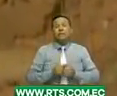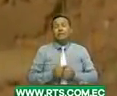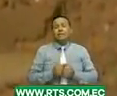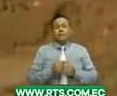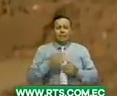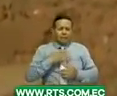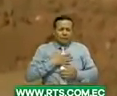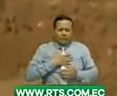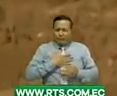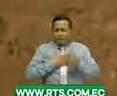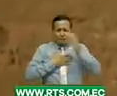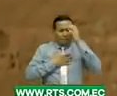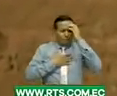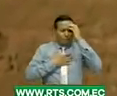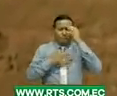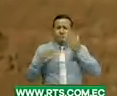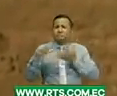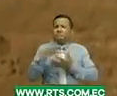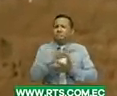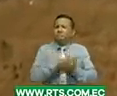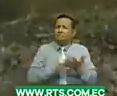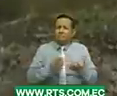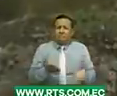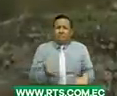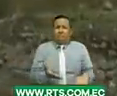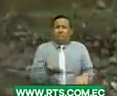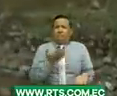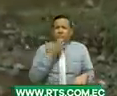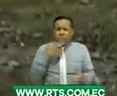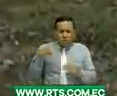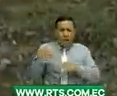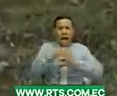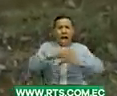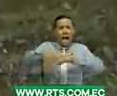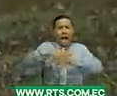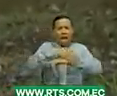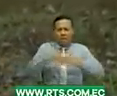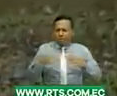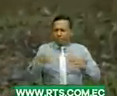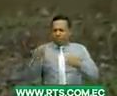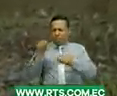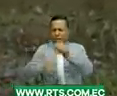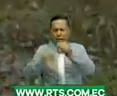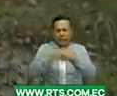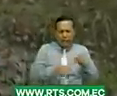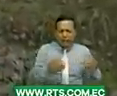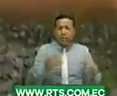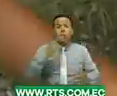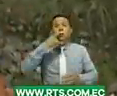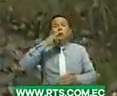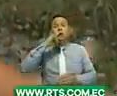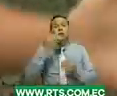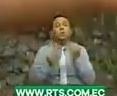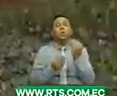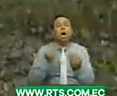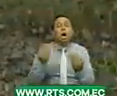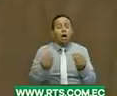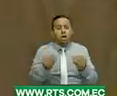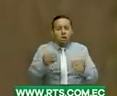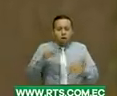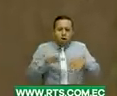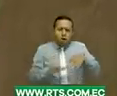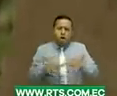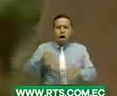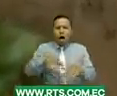desastre, por eso el niño pasa por el lado donde puede agarrarse porque se va cayendo por el